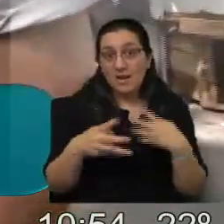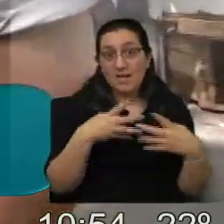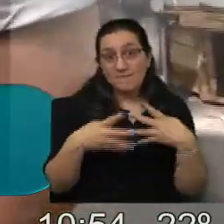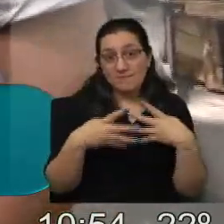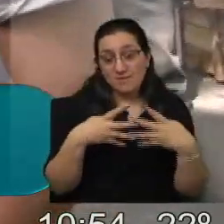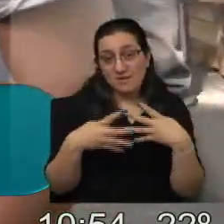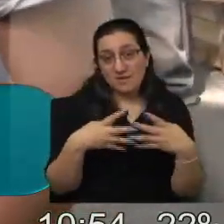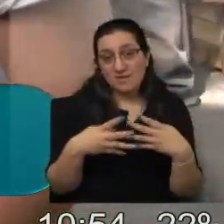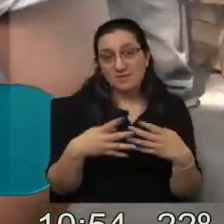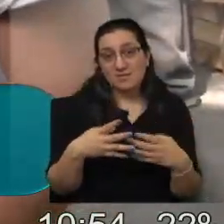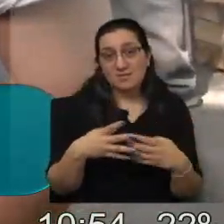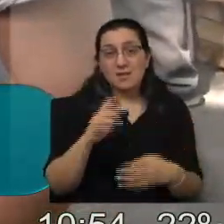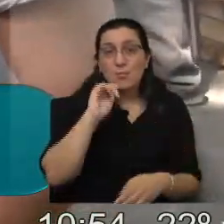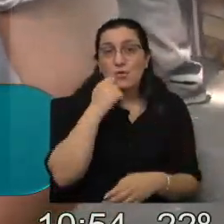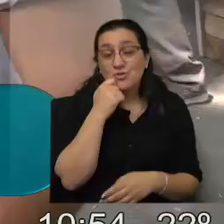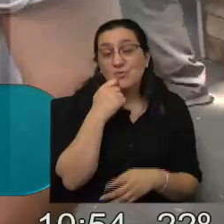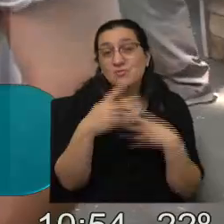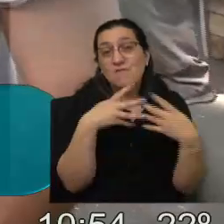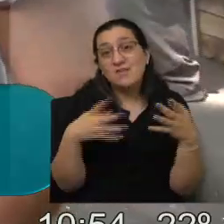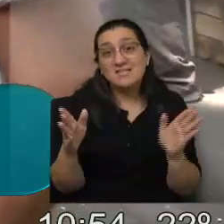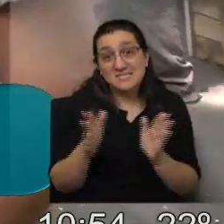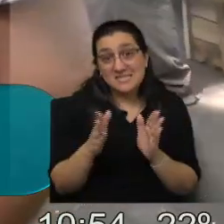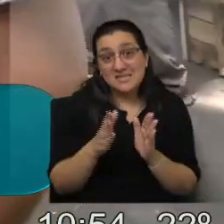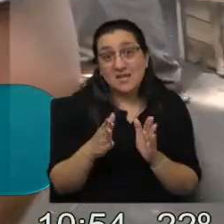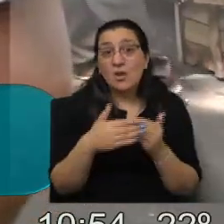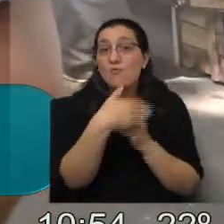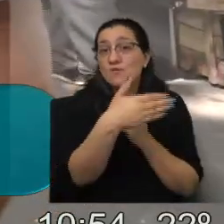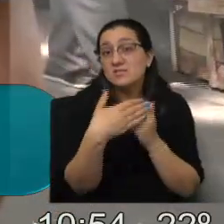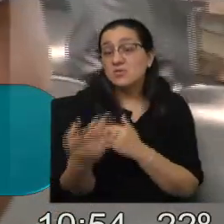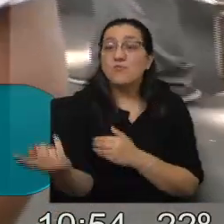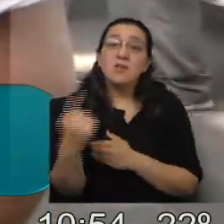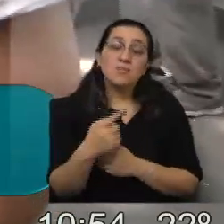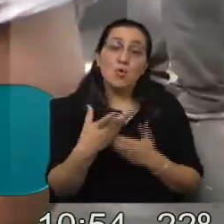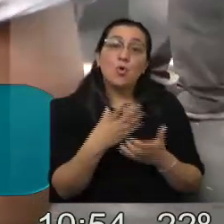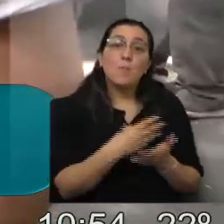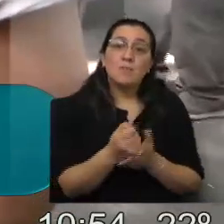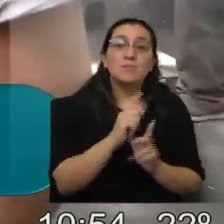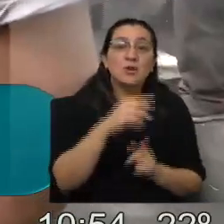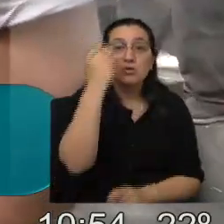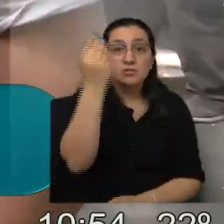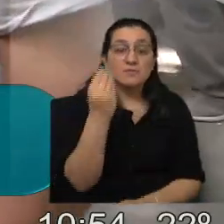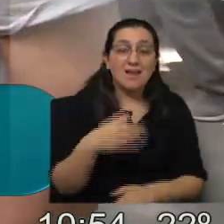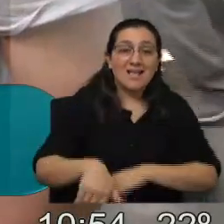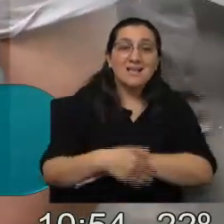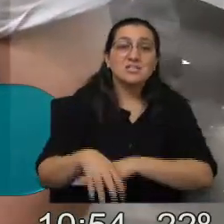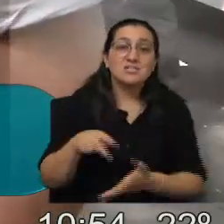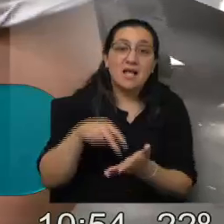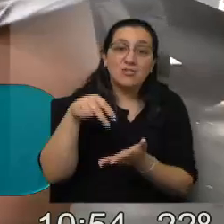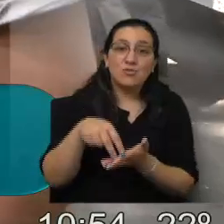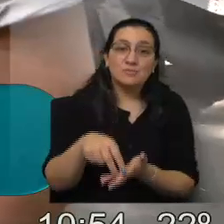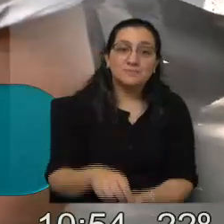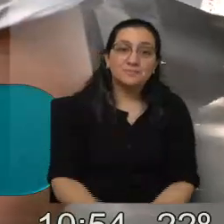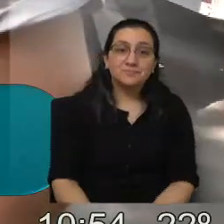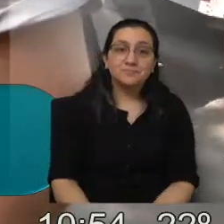bueno, tiene el encanto, una feria chica. Ajá. Y bueno, los vecinos venimos acá, tenemos los sábados también en Salto. Y bueno, la